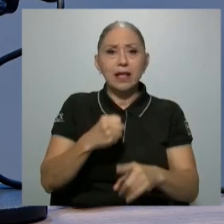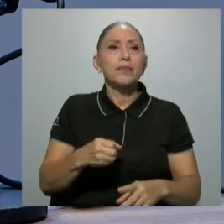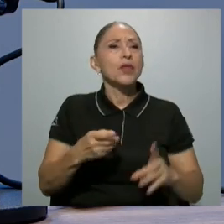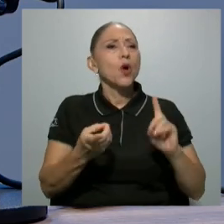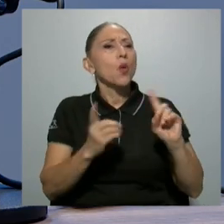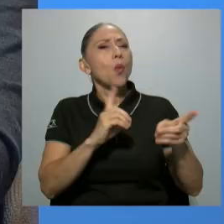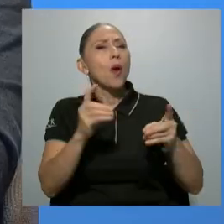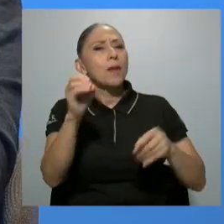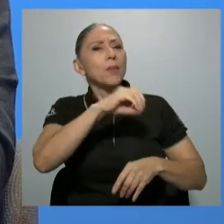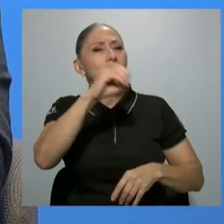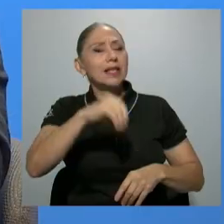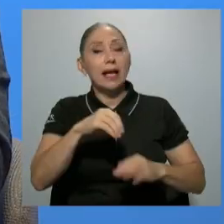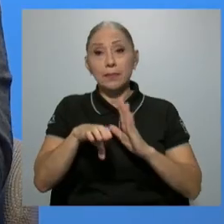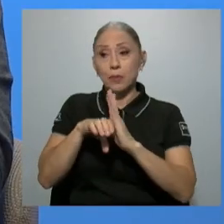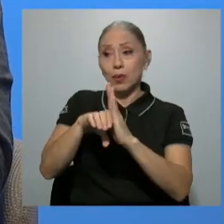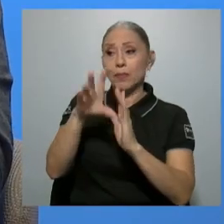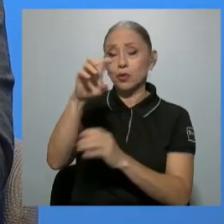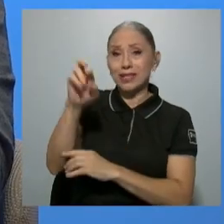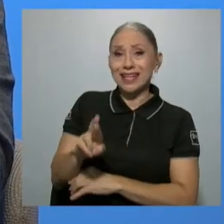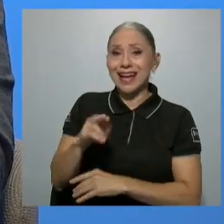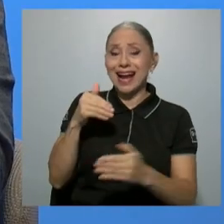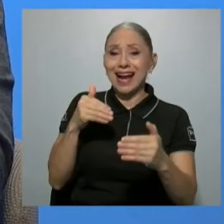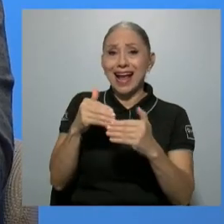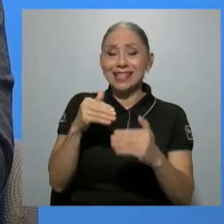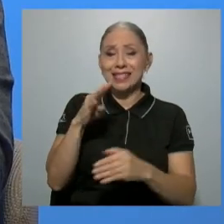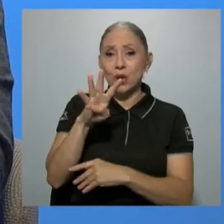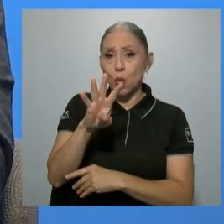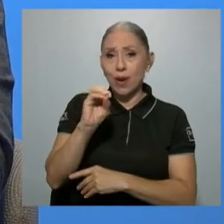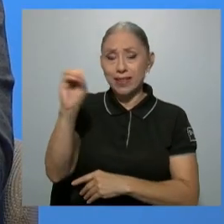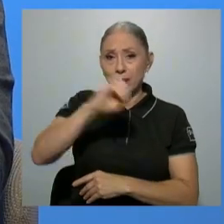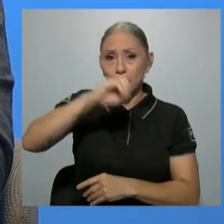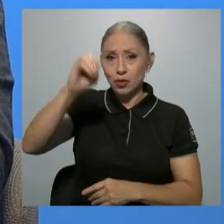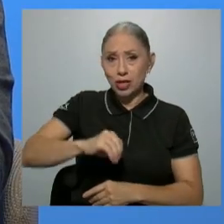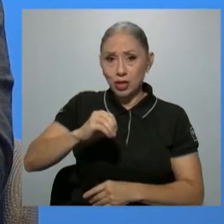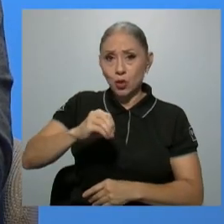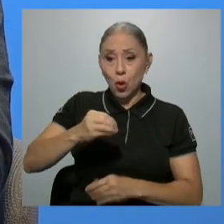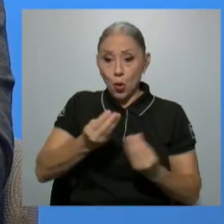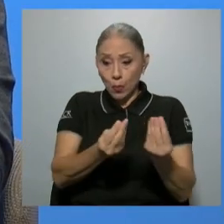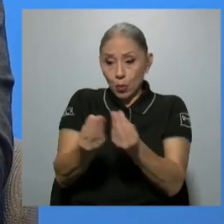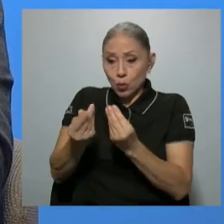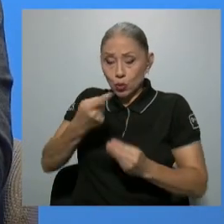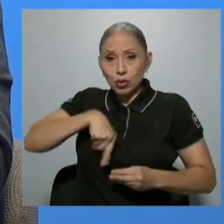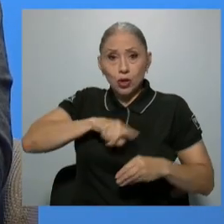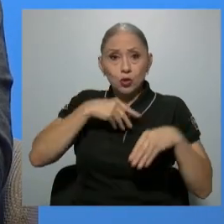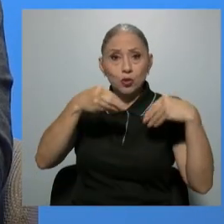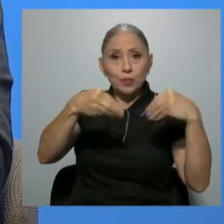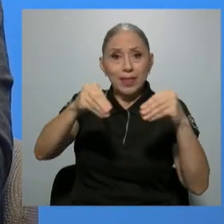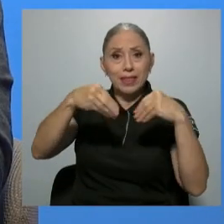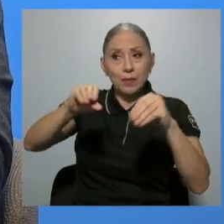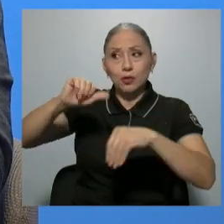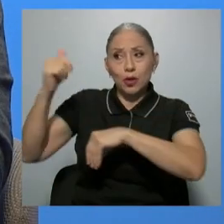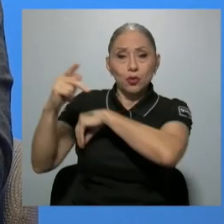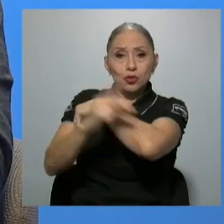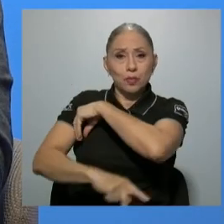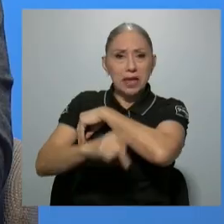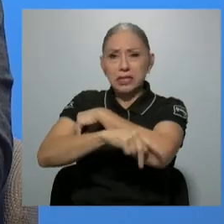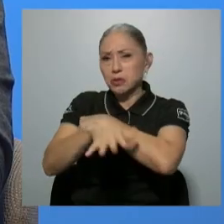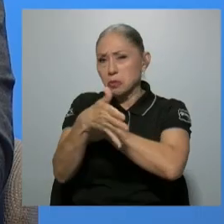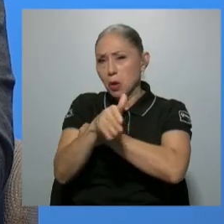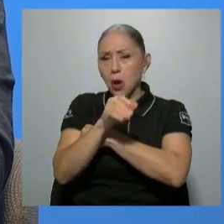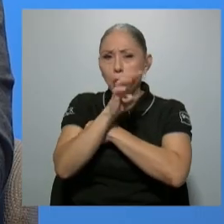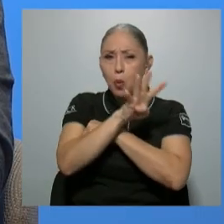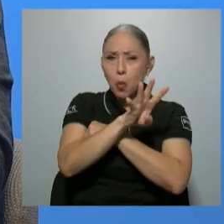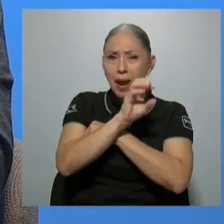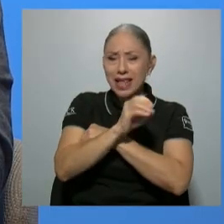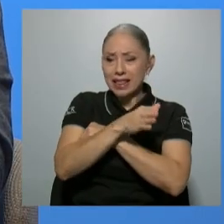el caso de Costa Rica, por ejemplo, casi un 40% de nuestras exportaciones, casi un 40, entre un 40 y un 55%